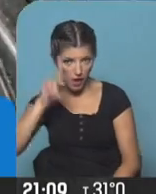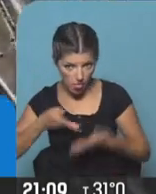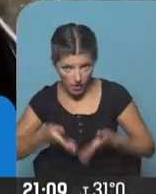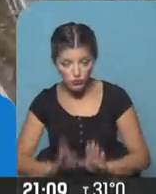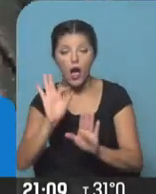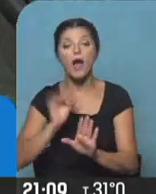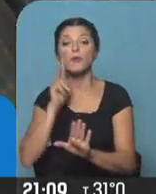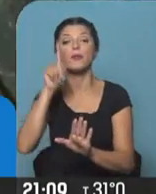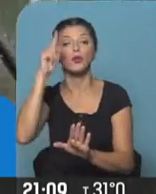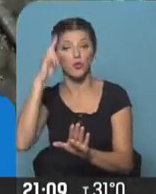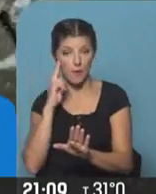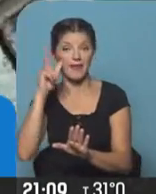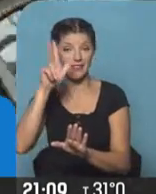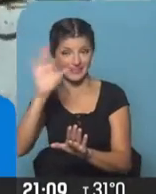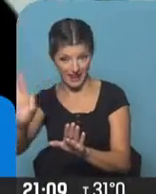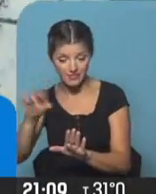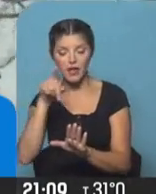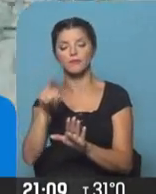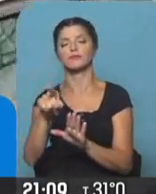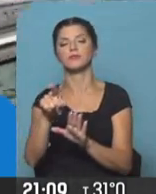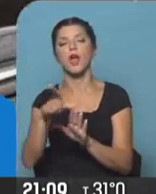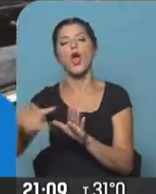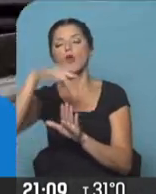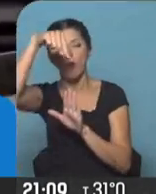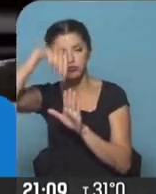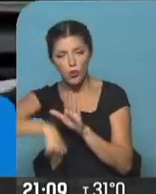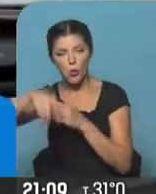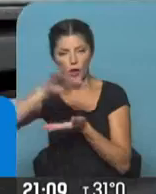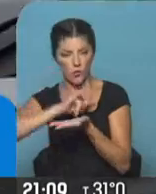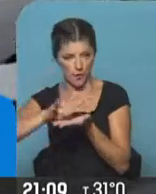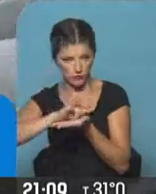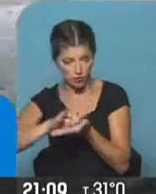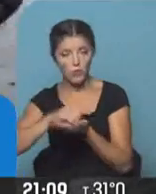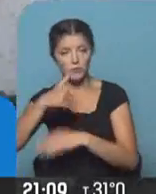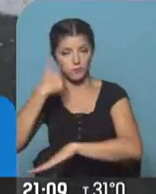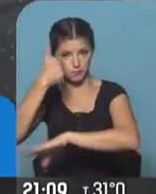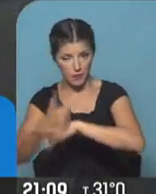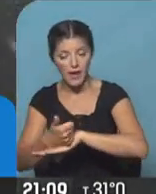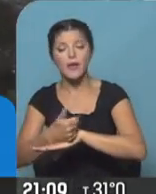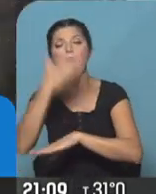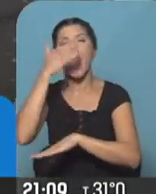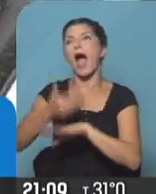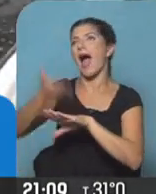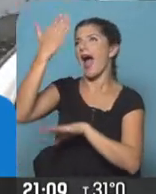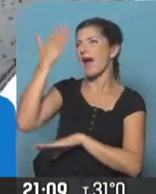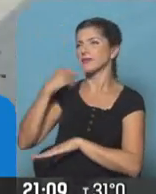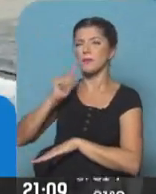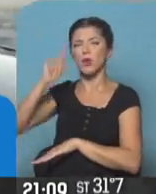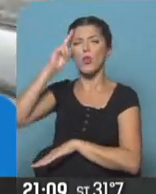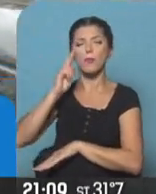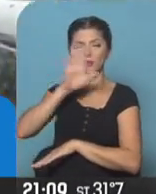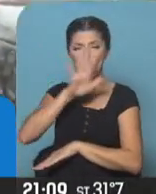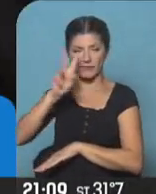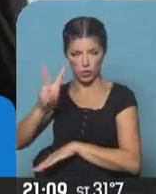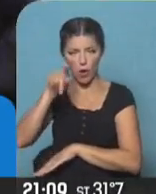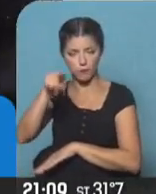1930. Era juez federal por el Distrito Sur de Nueva York. Se había graduado en Harvard en 1952 y en la